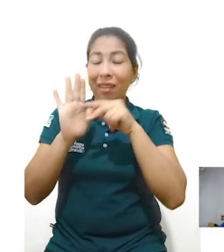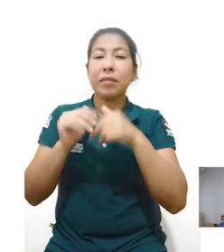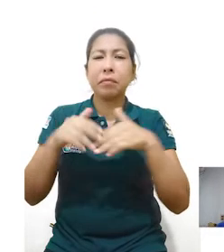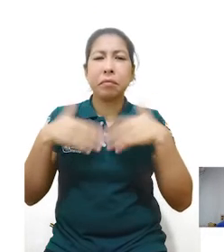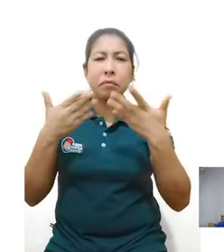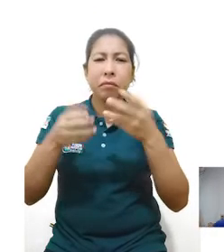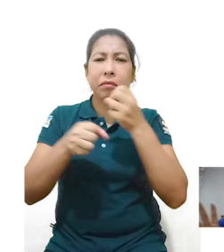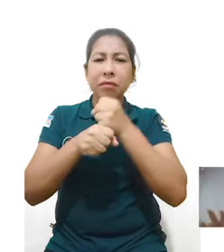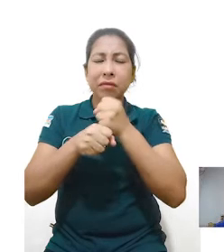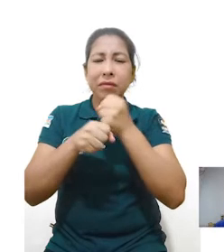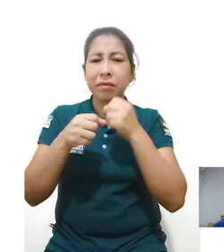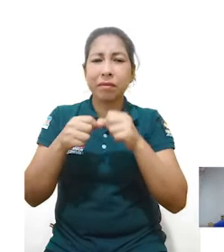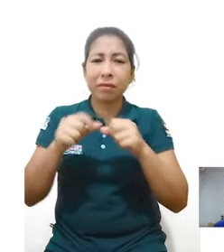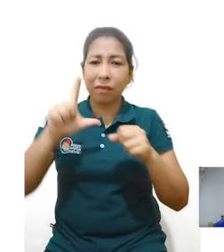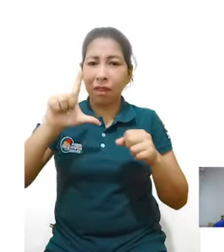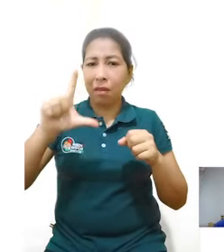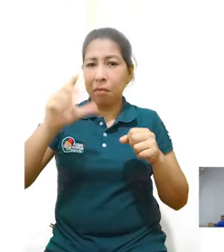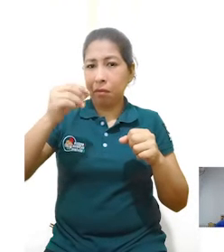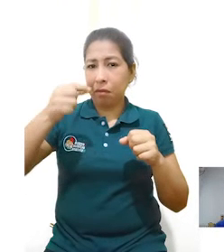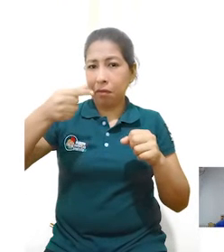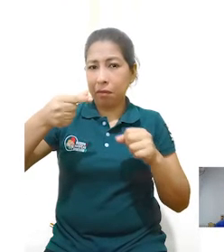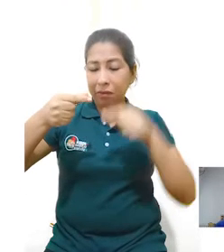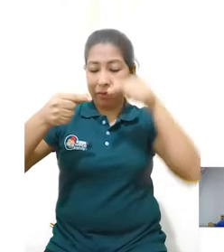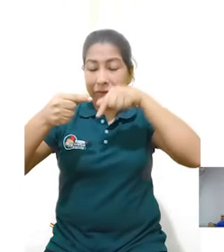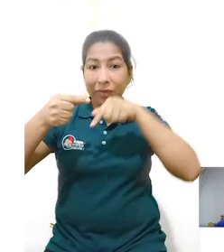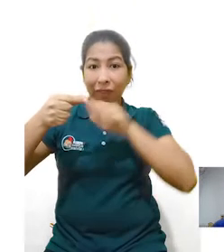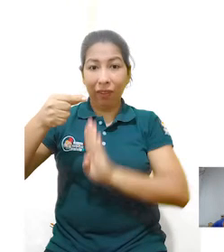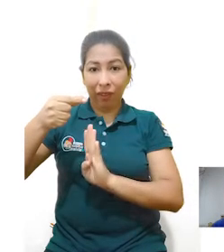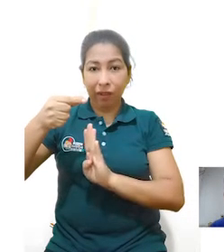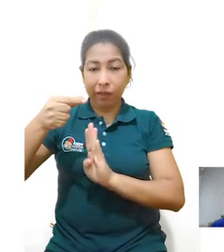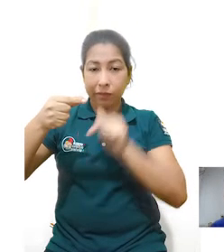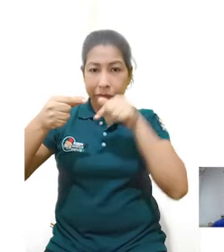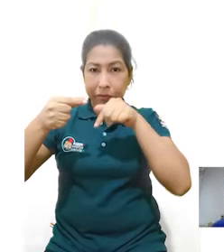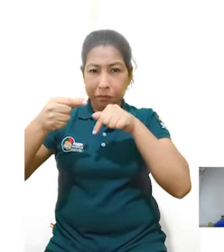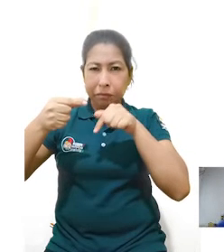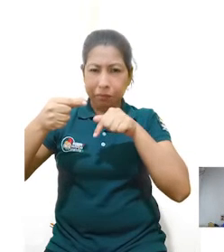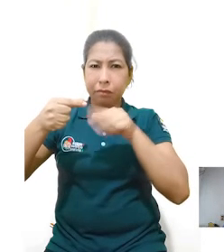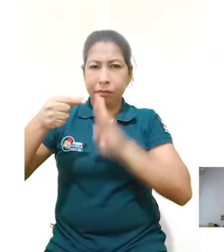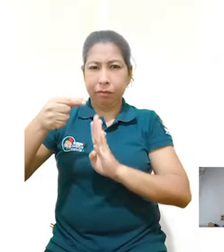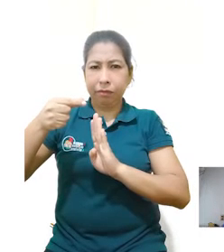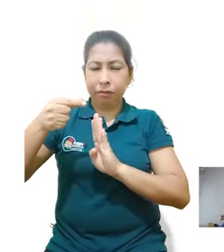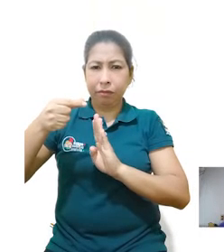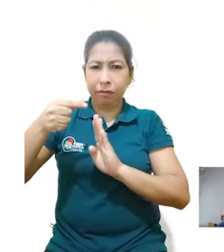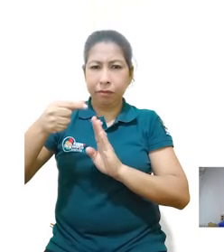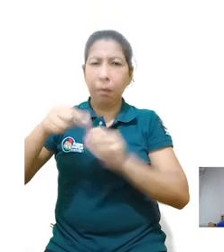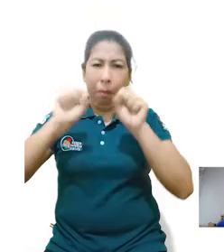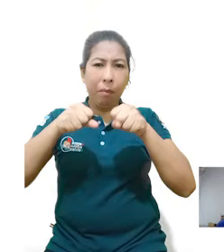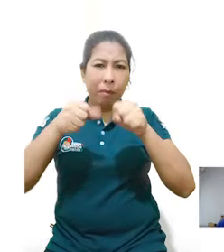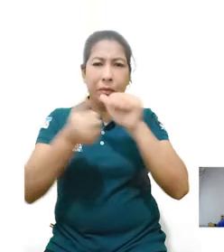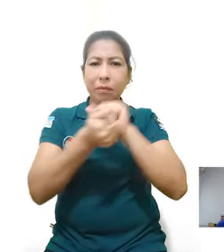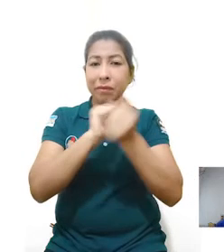logaritmo, como hemos mencionado, funciona en relación a una base. Esta base b, representada en el logaritmo, es